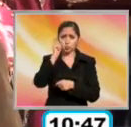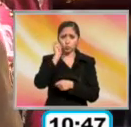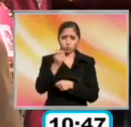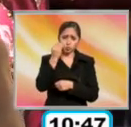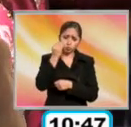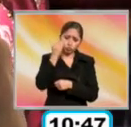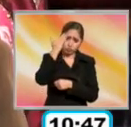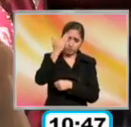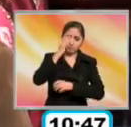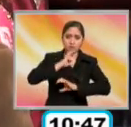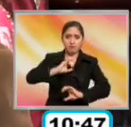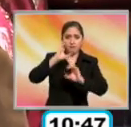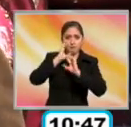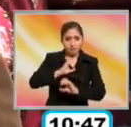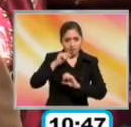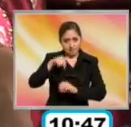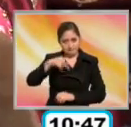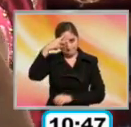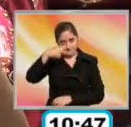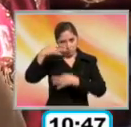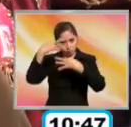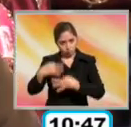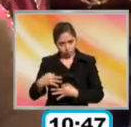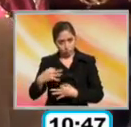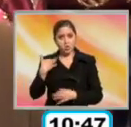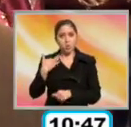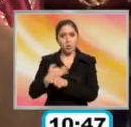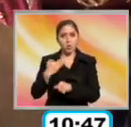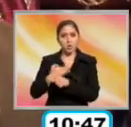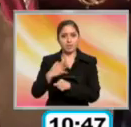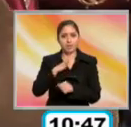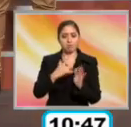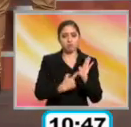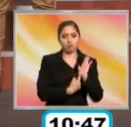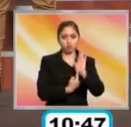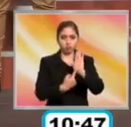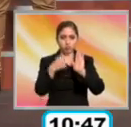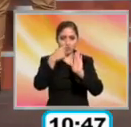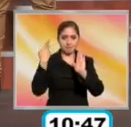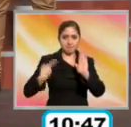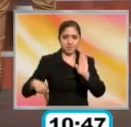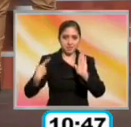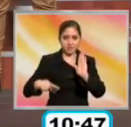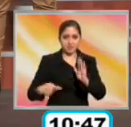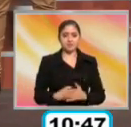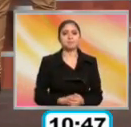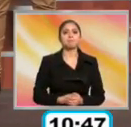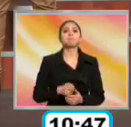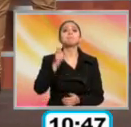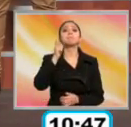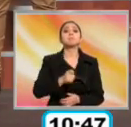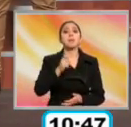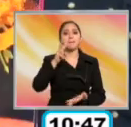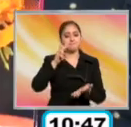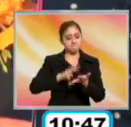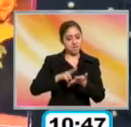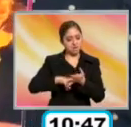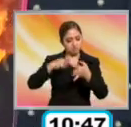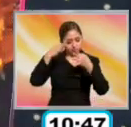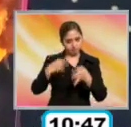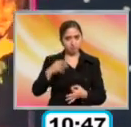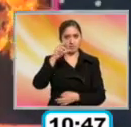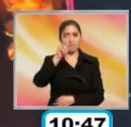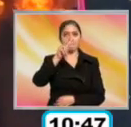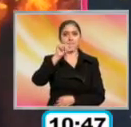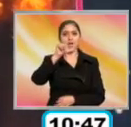importante dentro del regional mexicano. Aquí tengo yo el sencillo para que lo vea la gente. Aquí está, se llama Valió la Pena. Así es. Ya